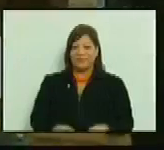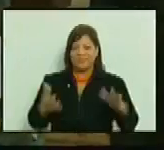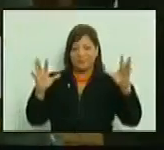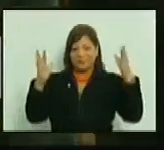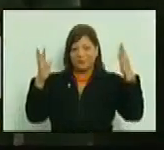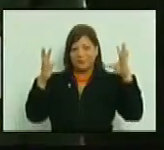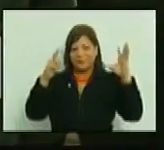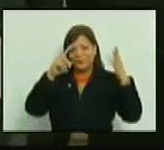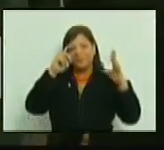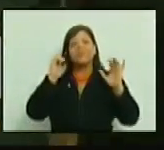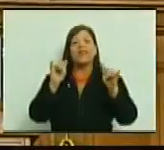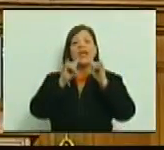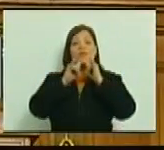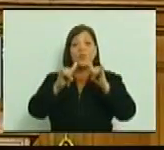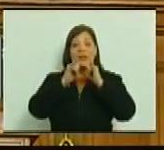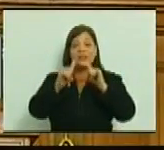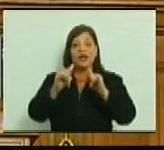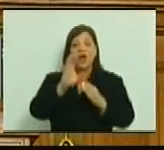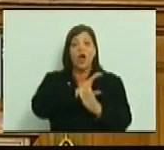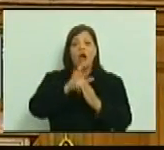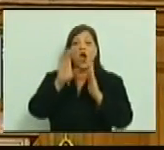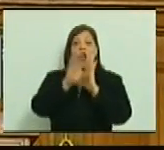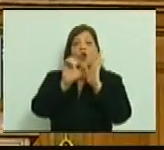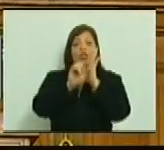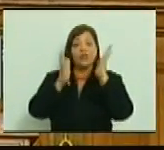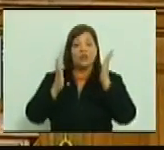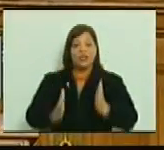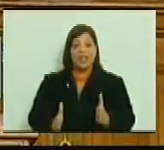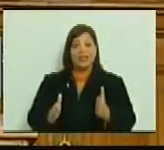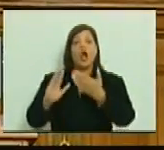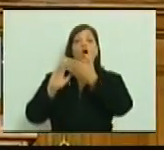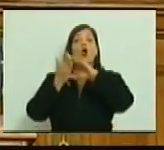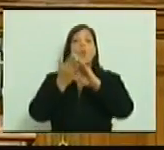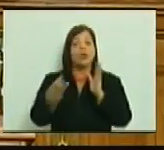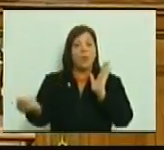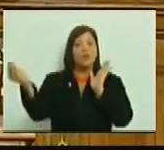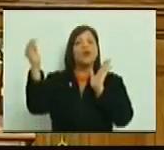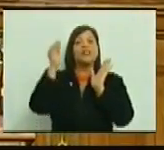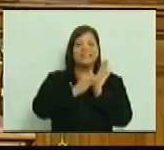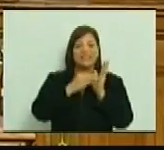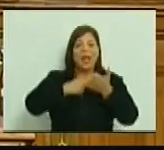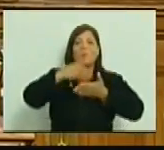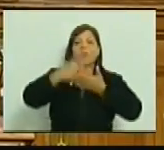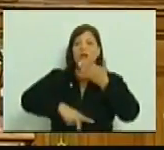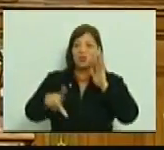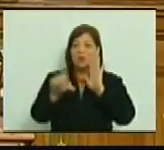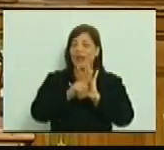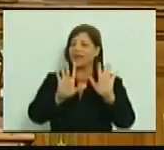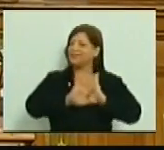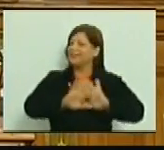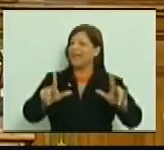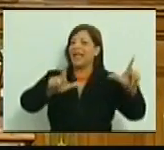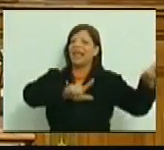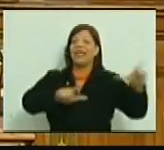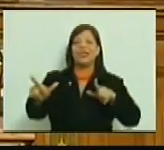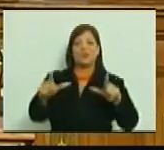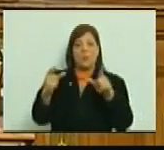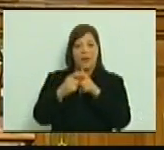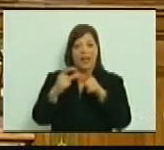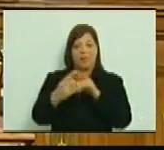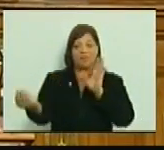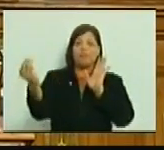A manera de información, constituyente Riva, ya las comunas fueron incorporadas en el proyecto de ley. Quiero dar la palabra